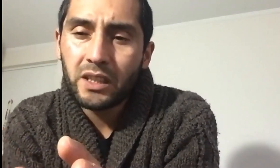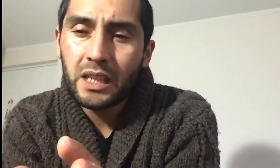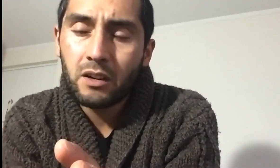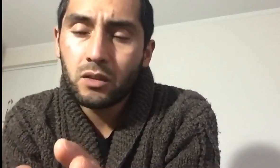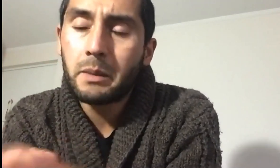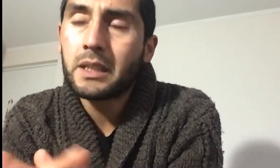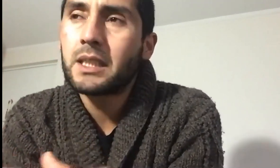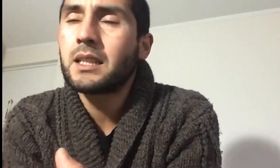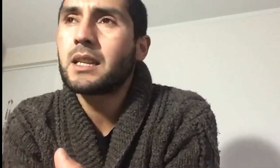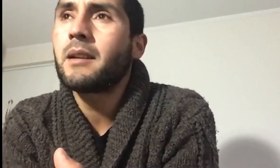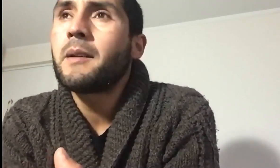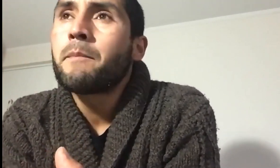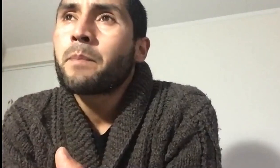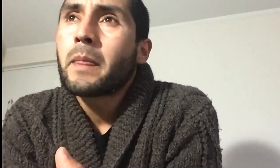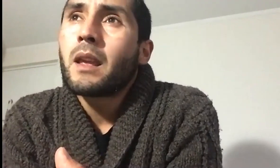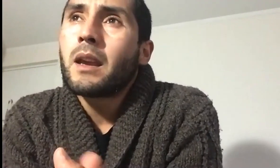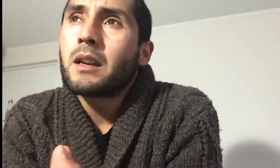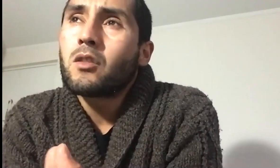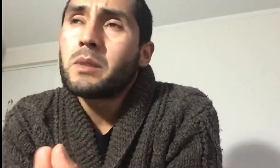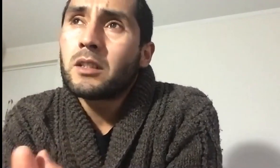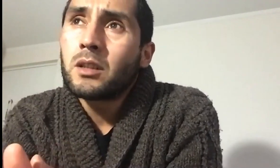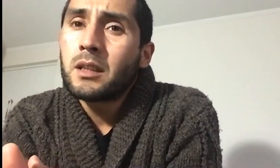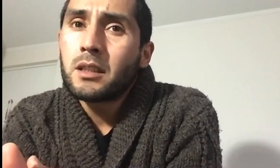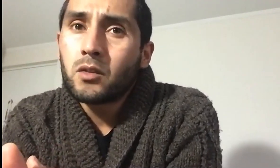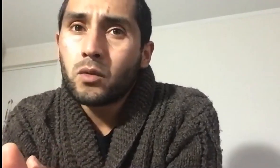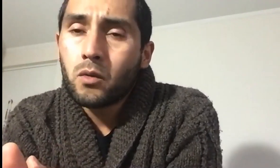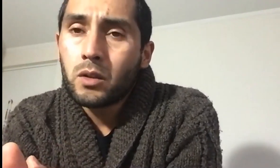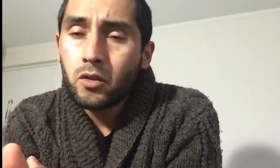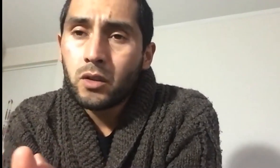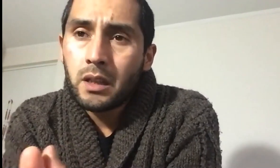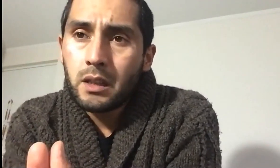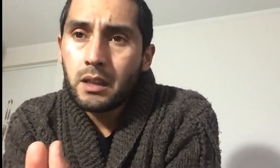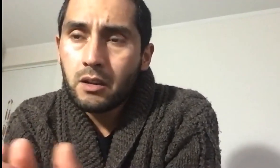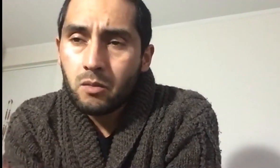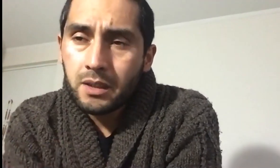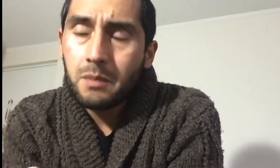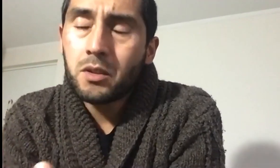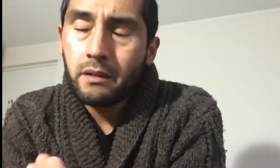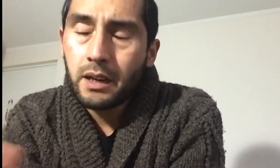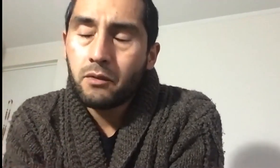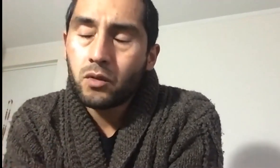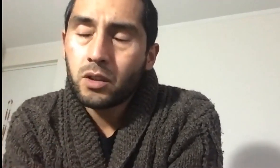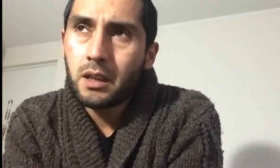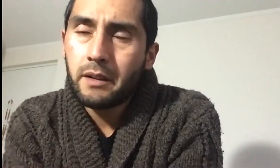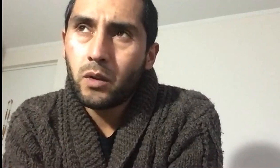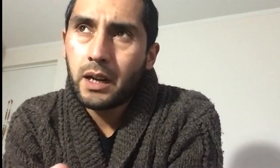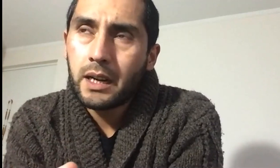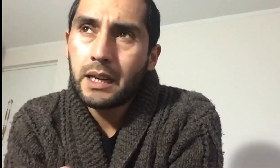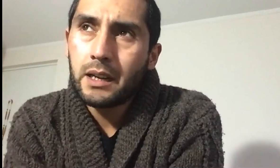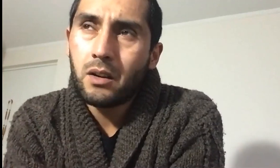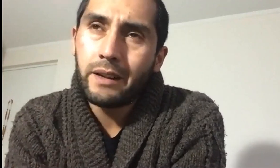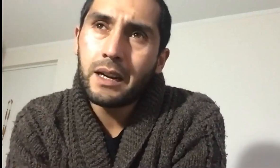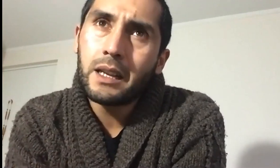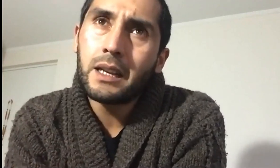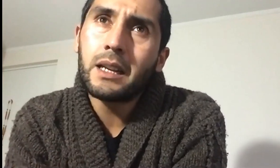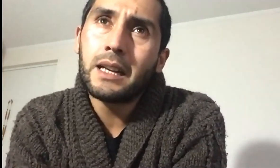poco más lo que tiene que ver con demencia, ¿ya? En el comienzo de la asignatura, cuando yo les comenzamos a evaluar